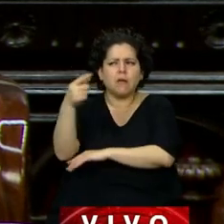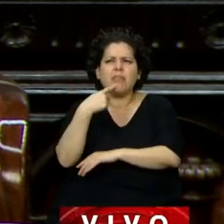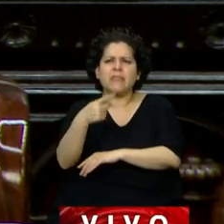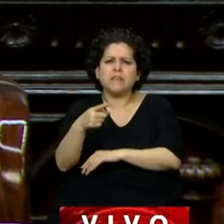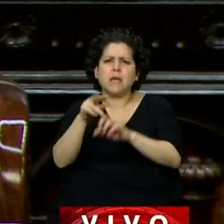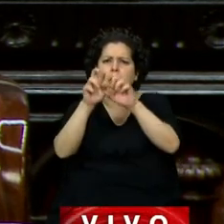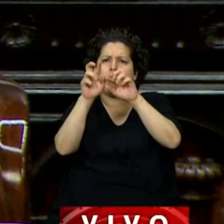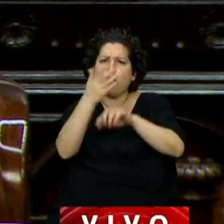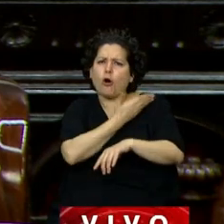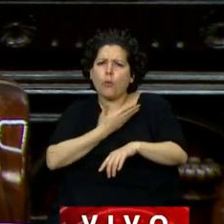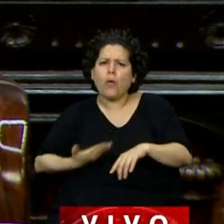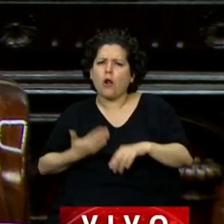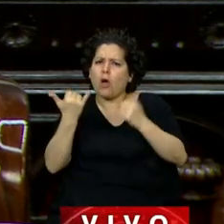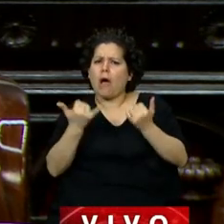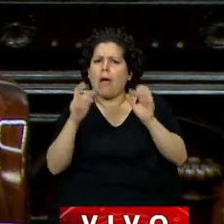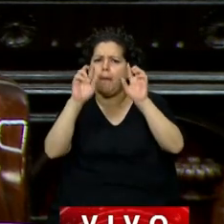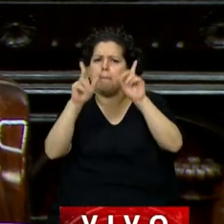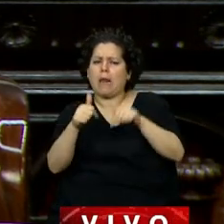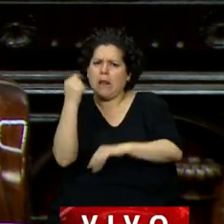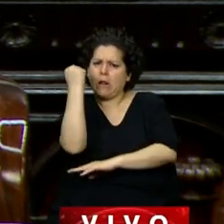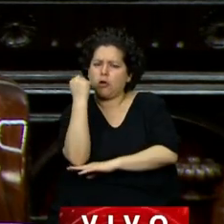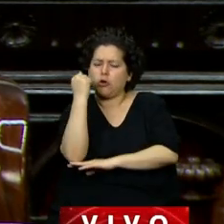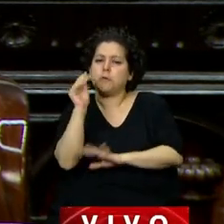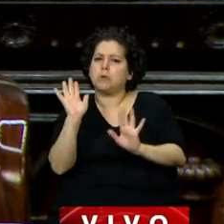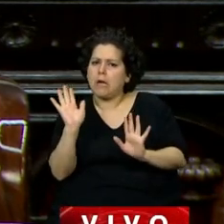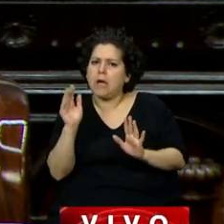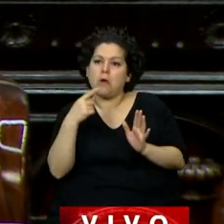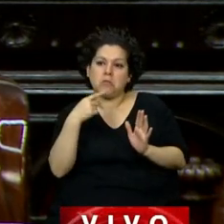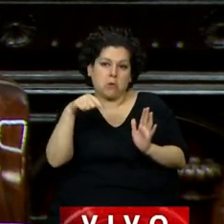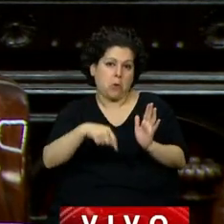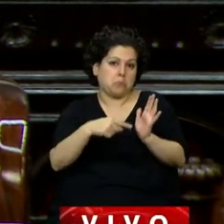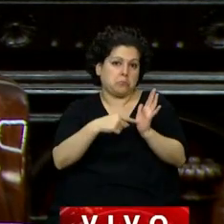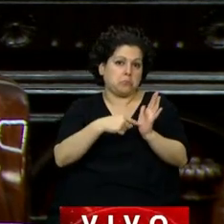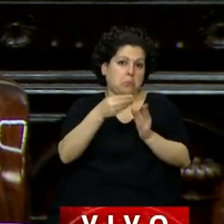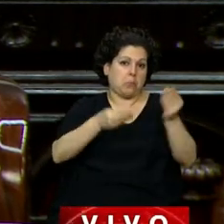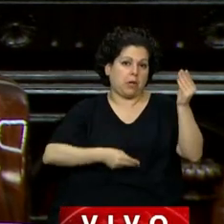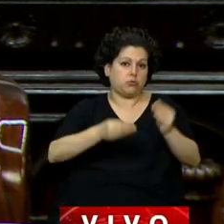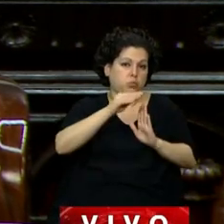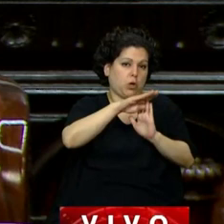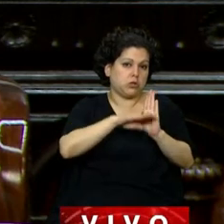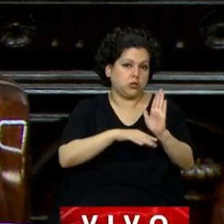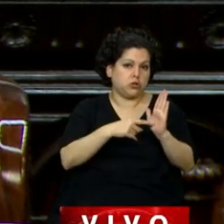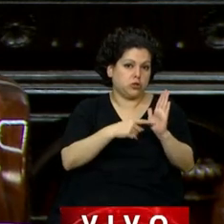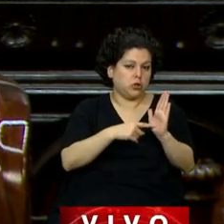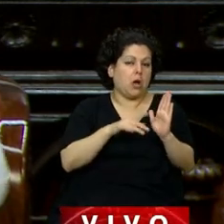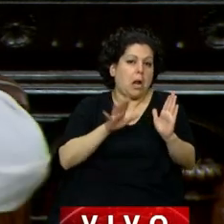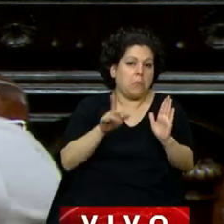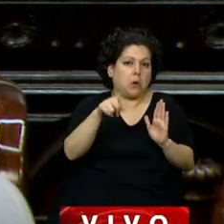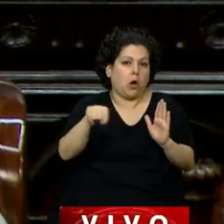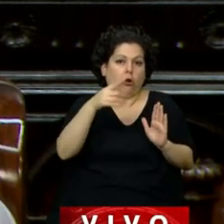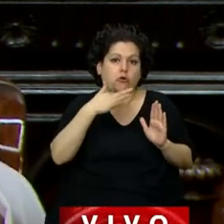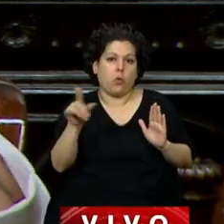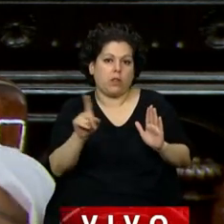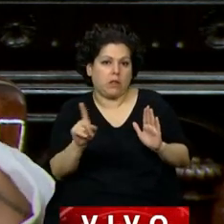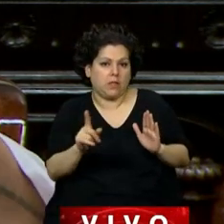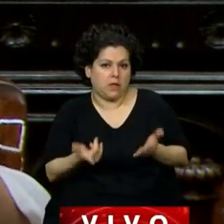plan económico. Digo, estamos tratando un presupuesto en donde a lo mejor no lo han interpretado. Pueden